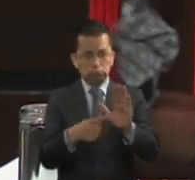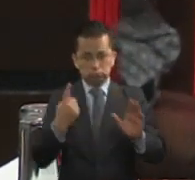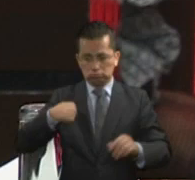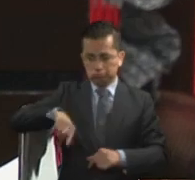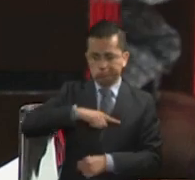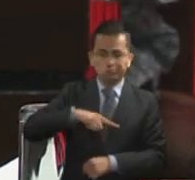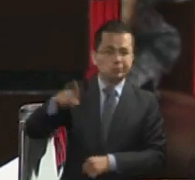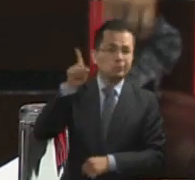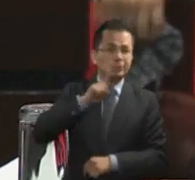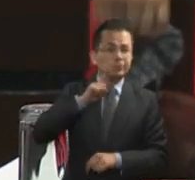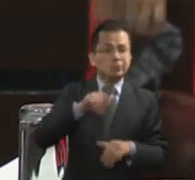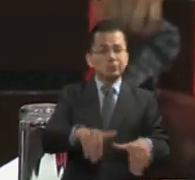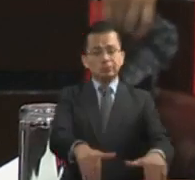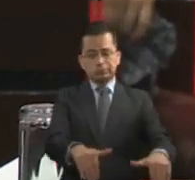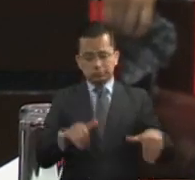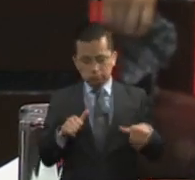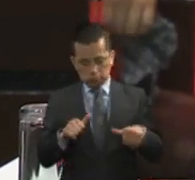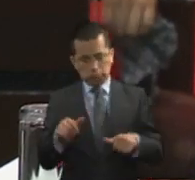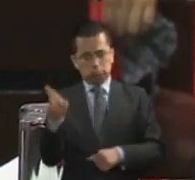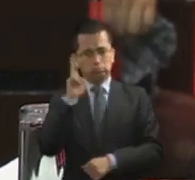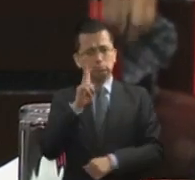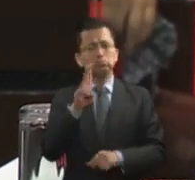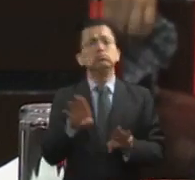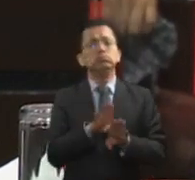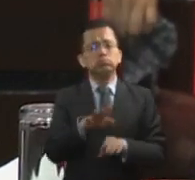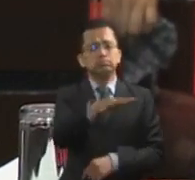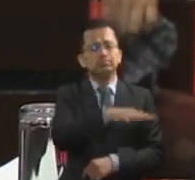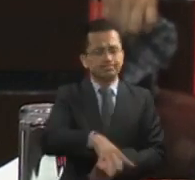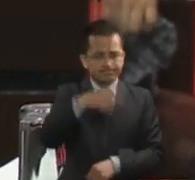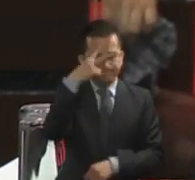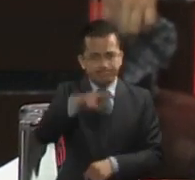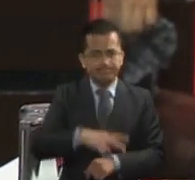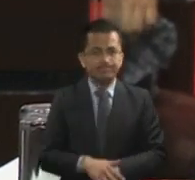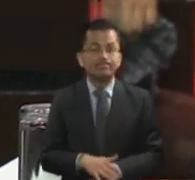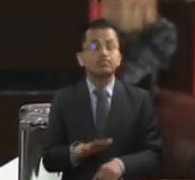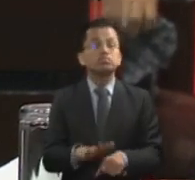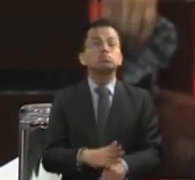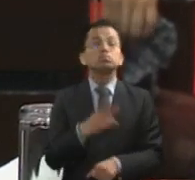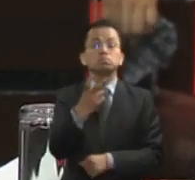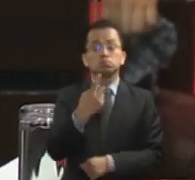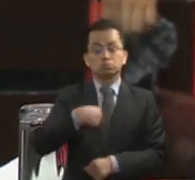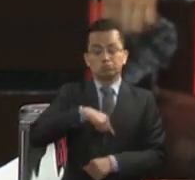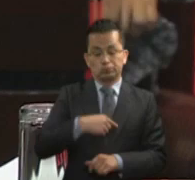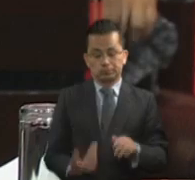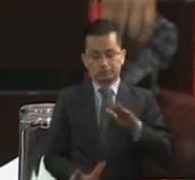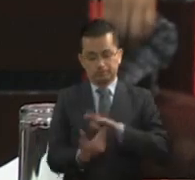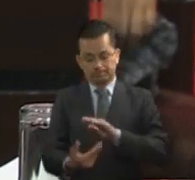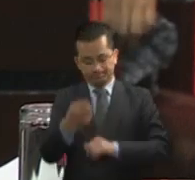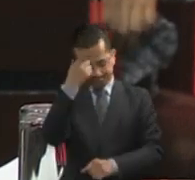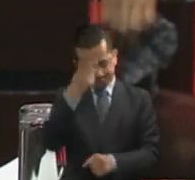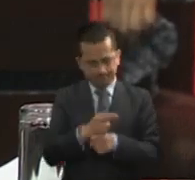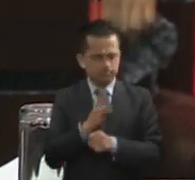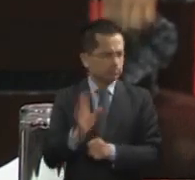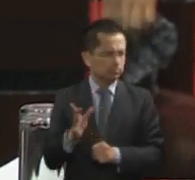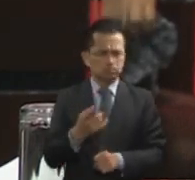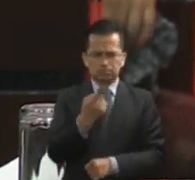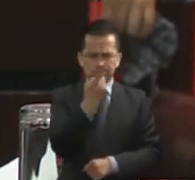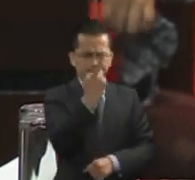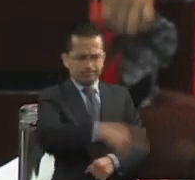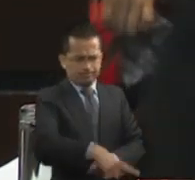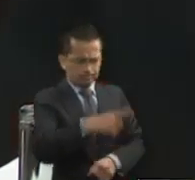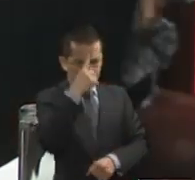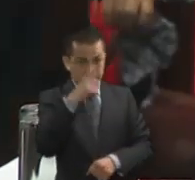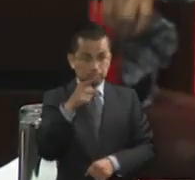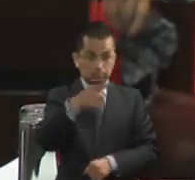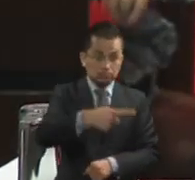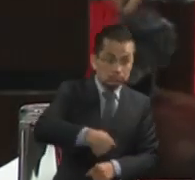la presencia de las mujeres, la mesa directiva ha instruido garantizar el pago de las trabajadoras